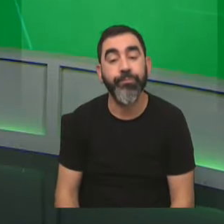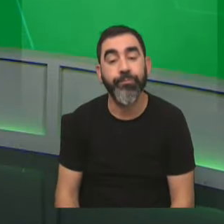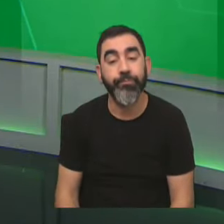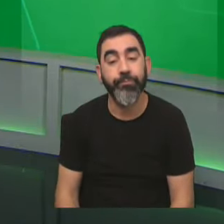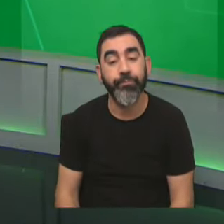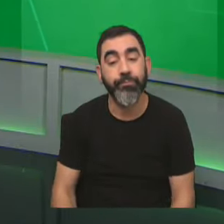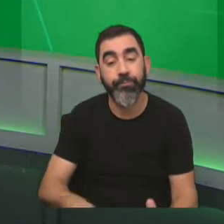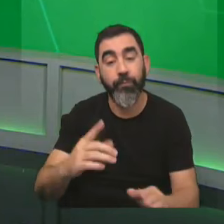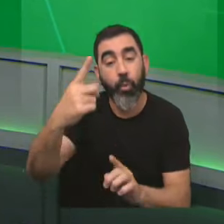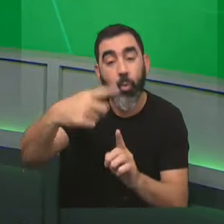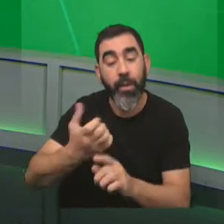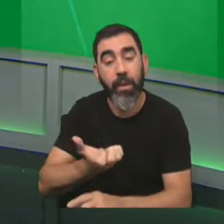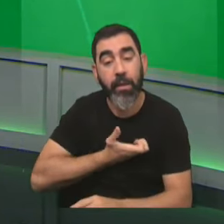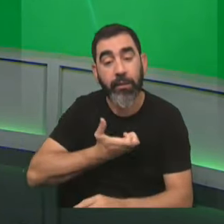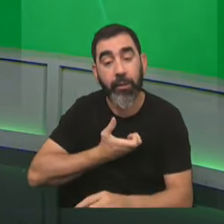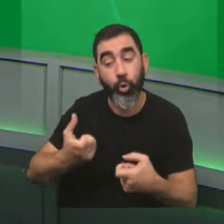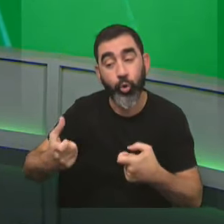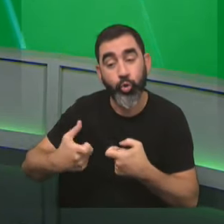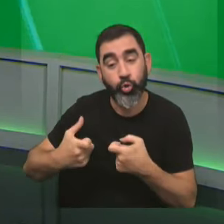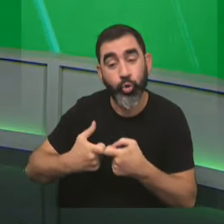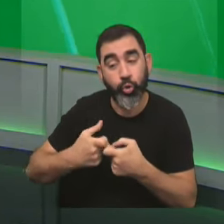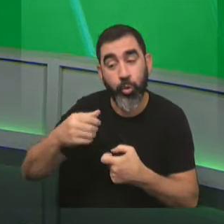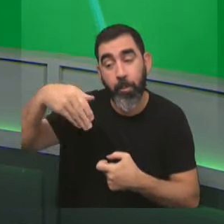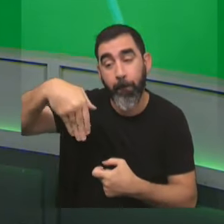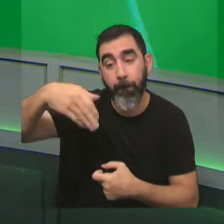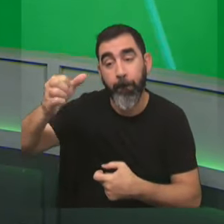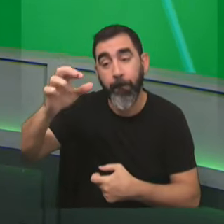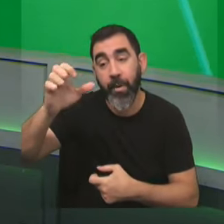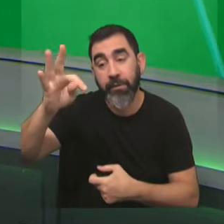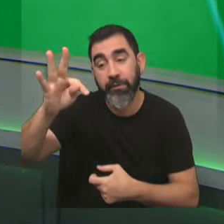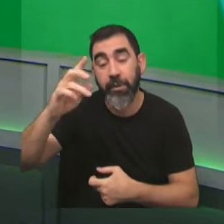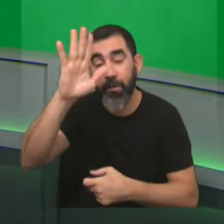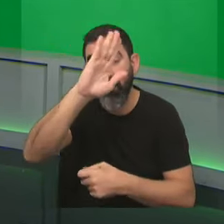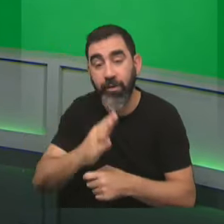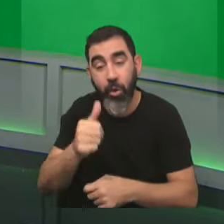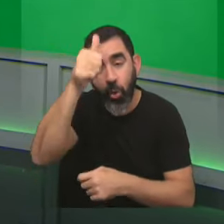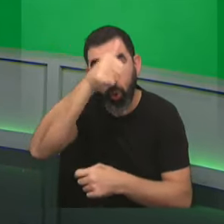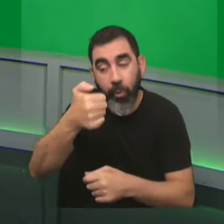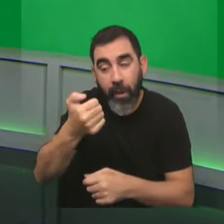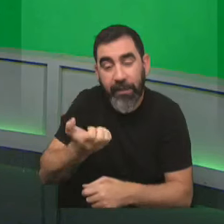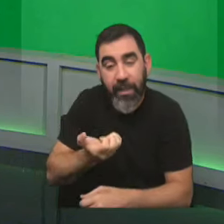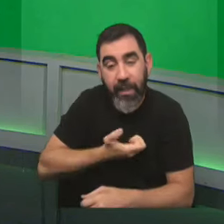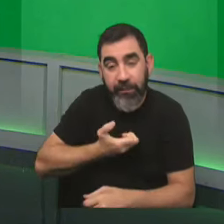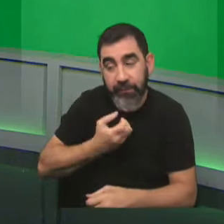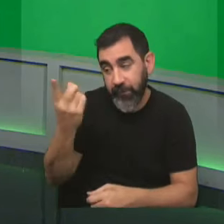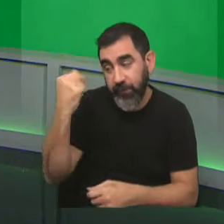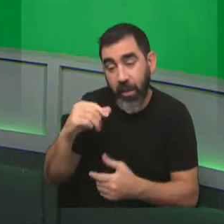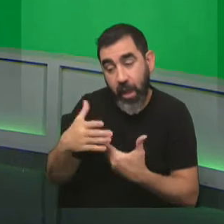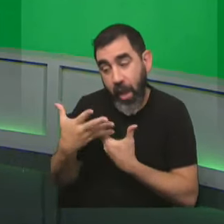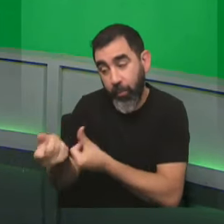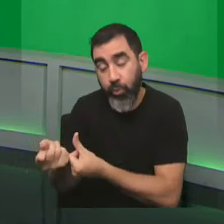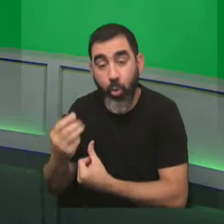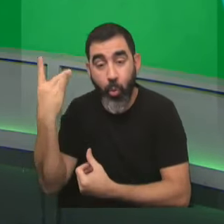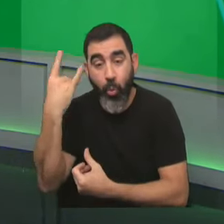a un mes del asesinato del socio principal de Sebastián marset en Brasil este domingo intentaron asesinar a quien era su mano derecha en